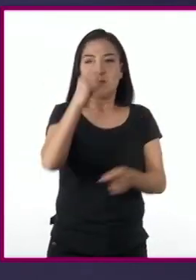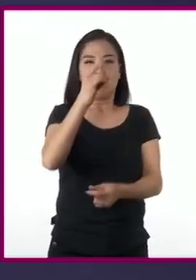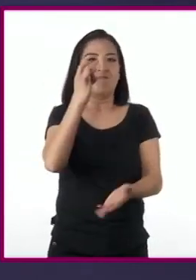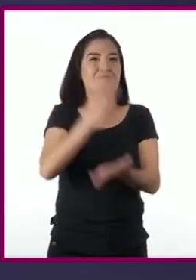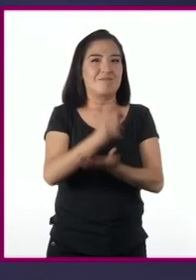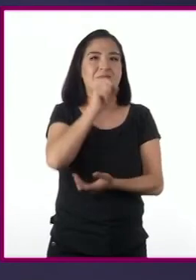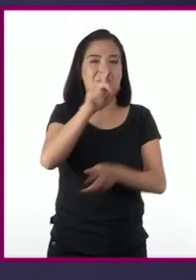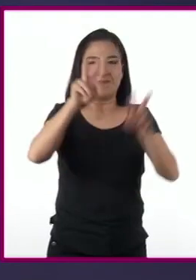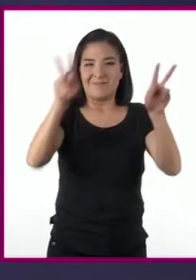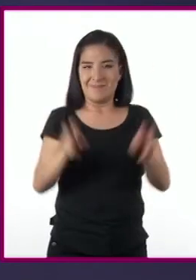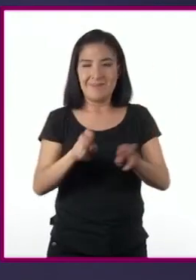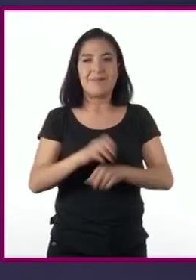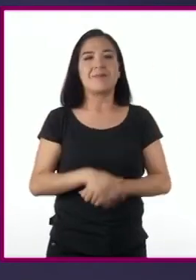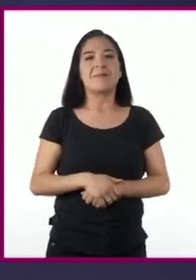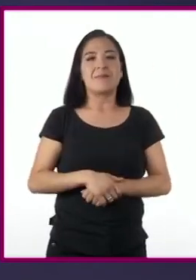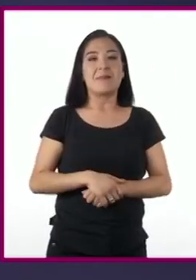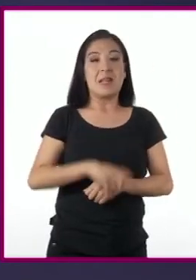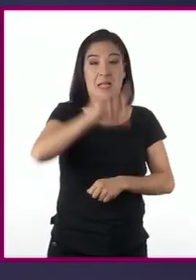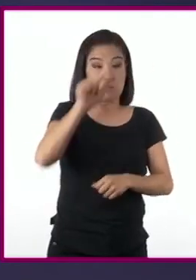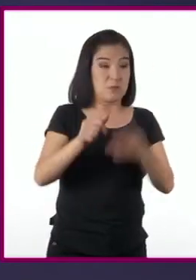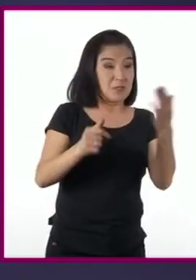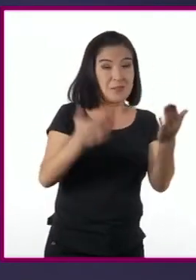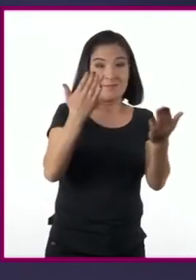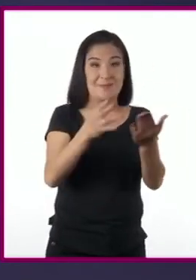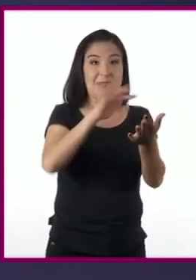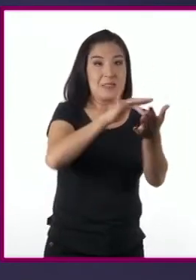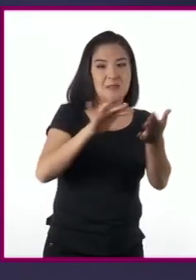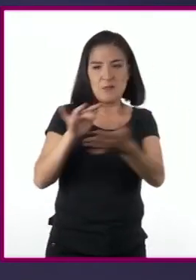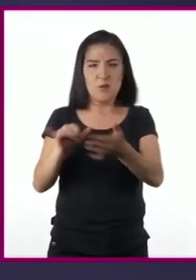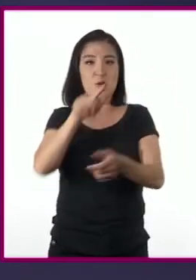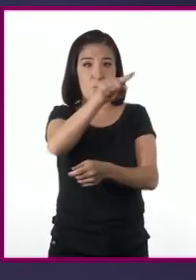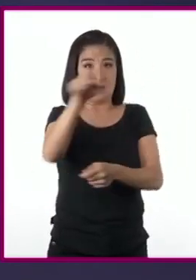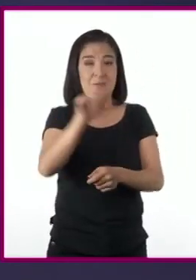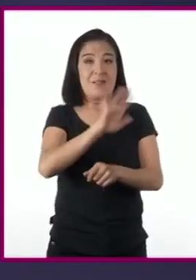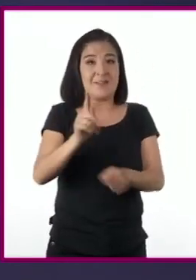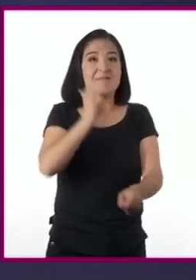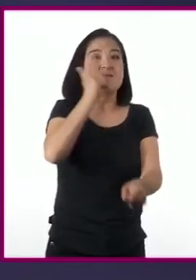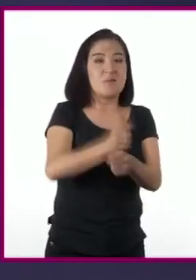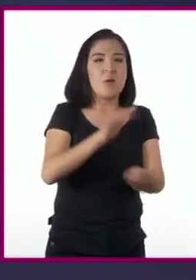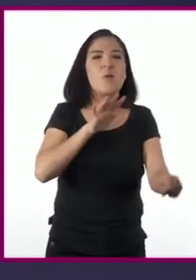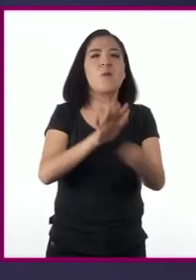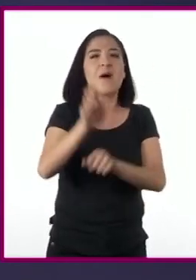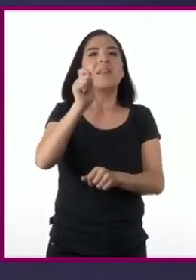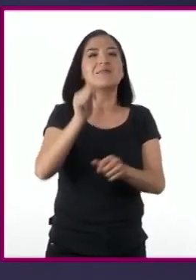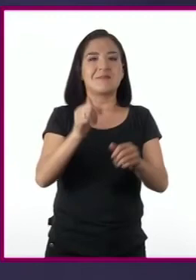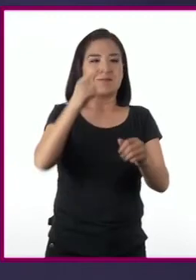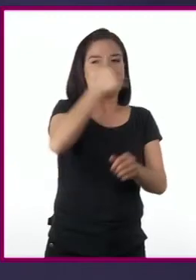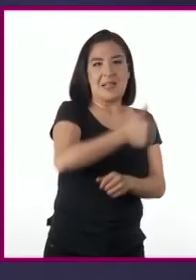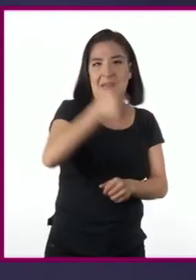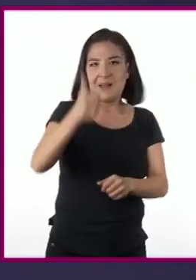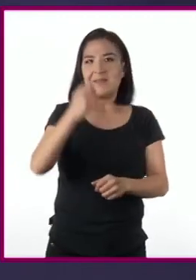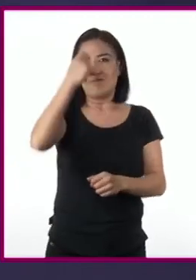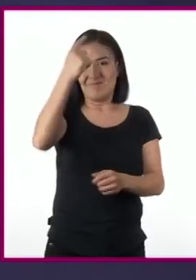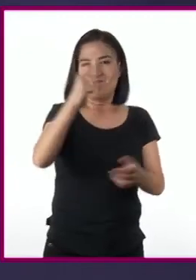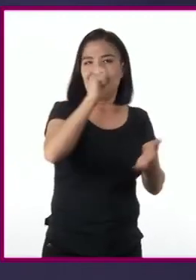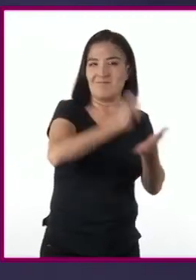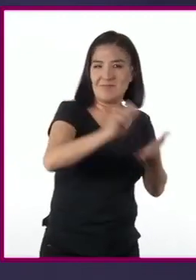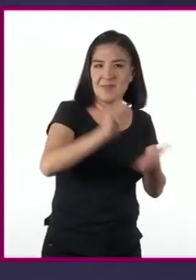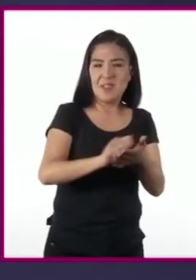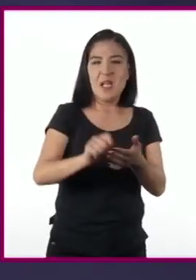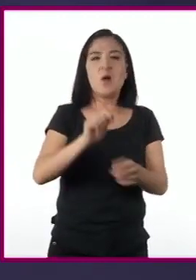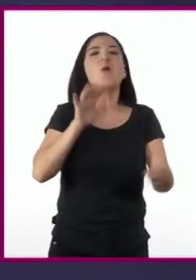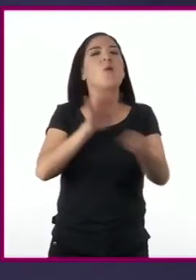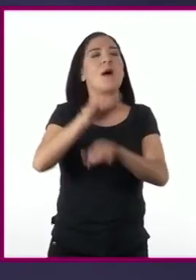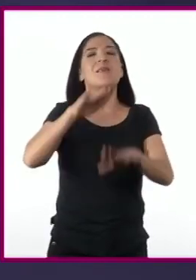tema. Después de leer ambos textos, ¿se pudieron dar cuenta cuál fue la postura de cada autor? ¿Qué texto